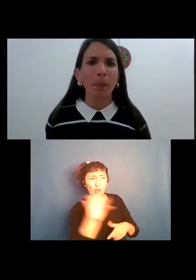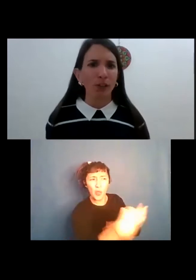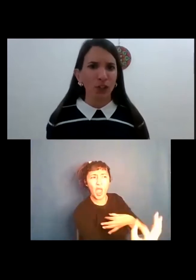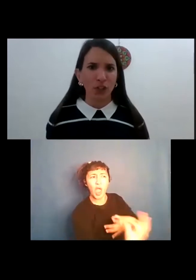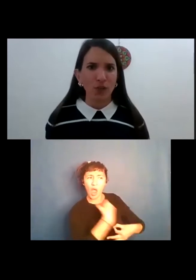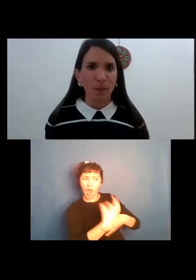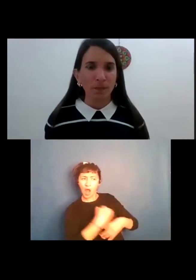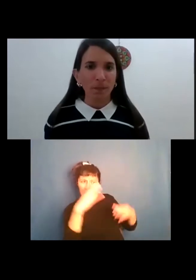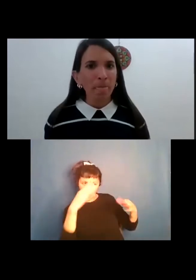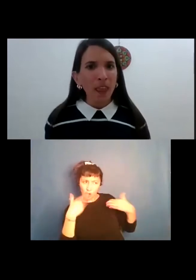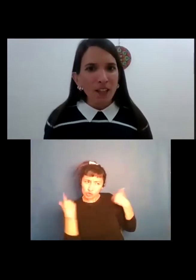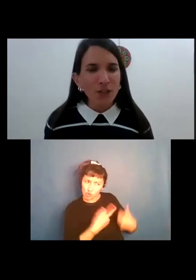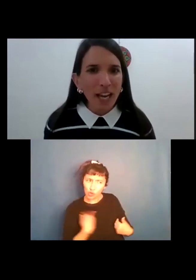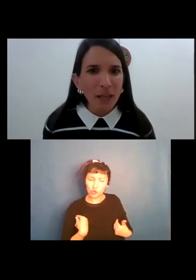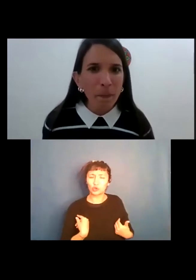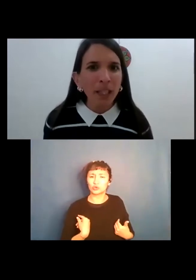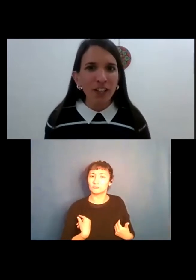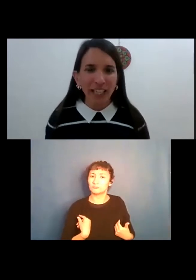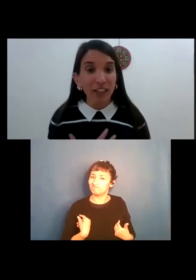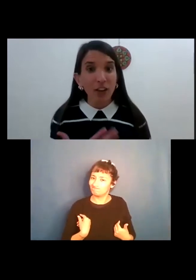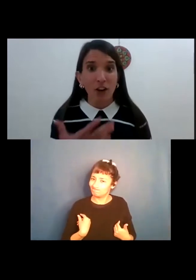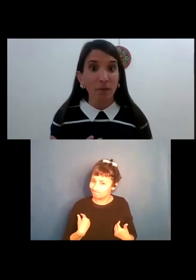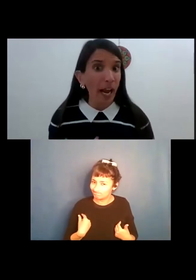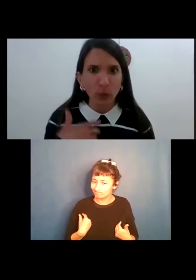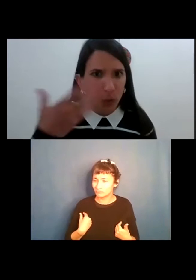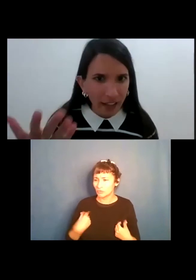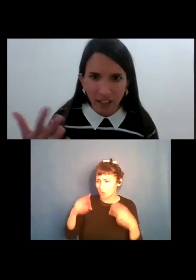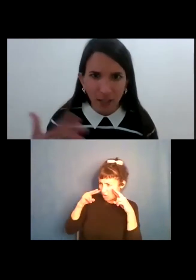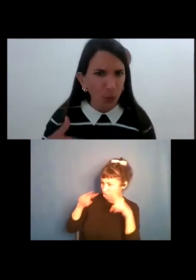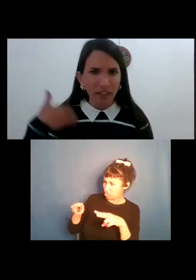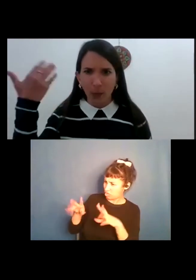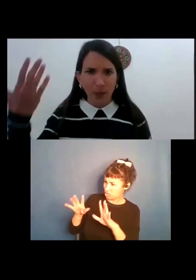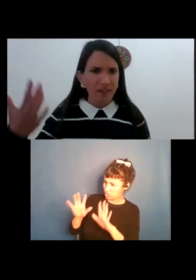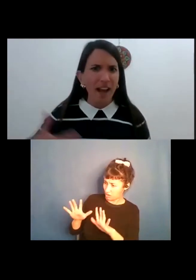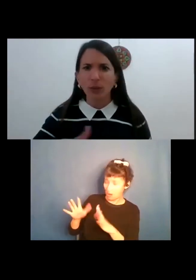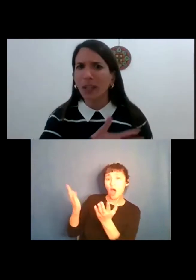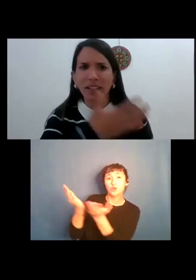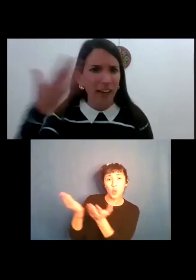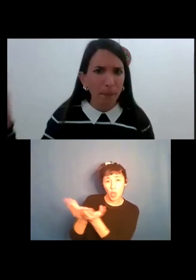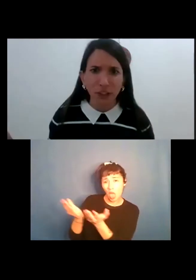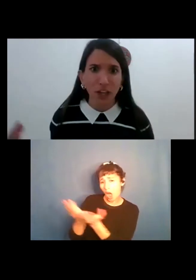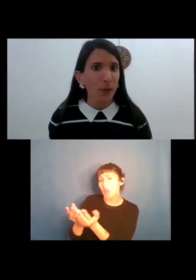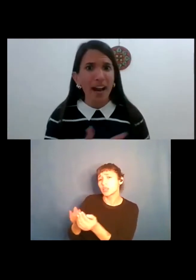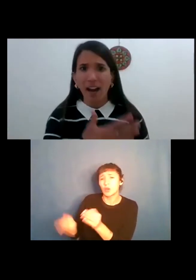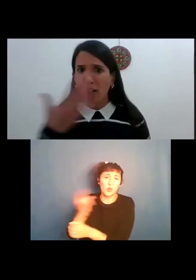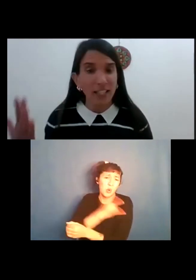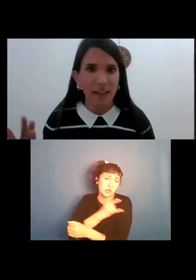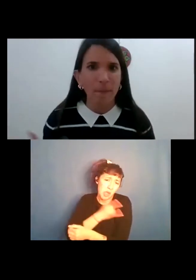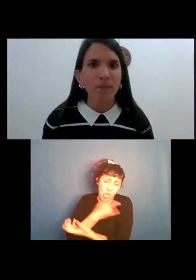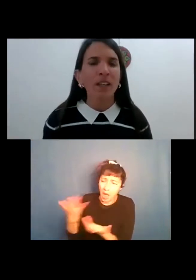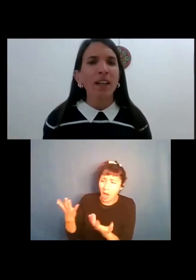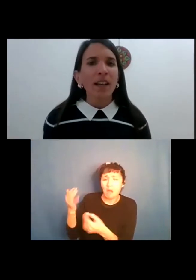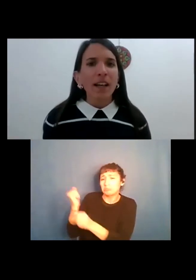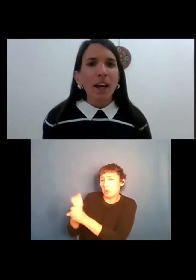el tiempo a nosotros. Yo ahí les miro y les digo a estudiantes de la universidad, estudiantes del ámbito laboral, a lo que